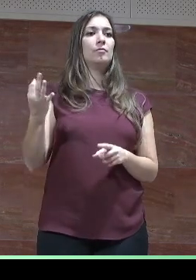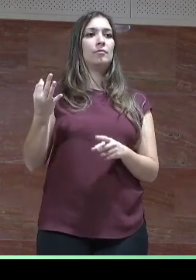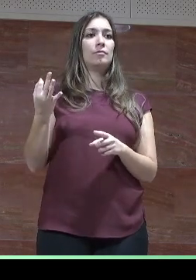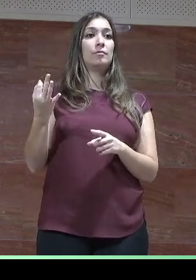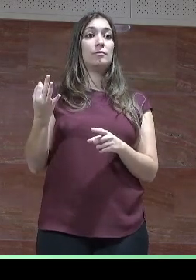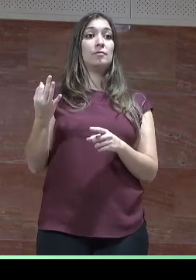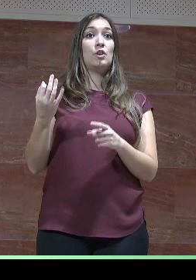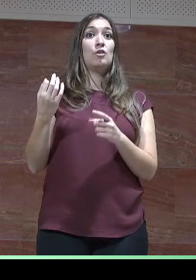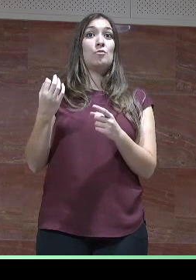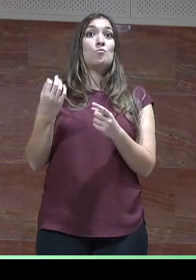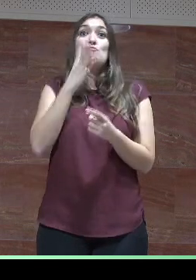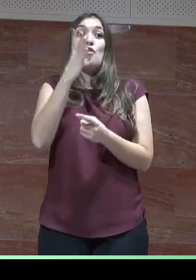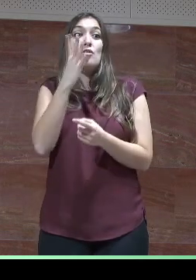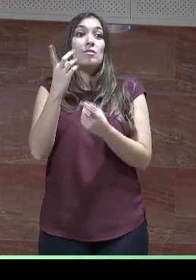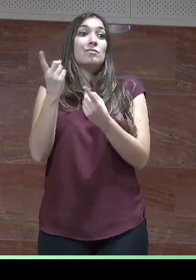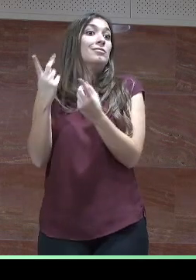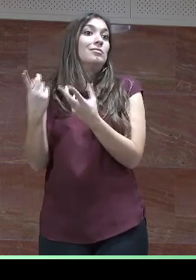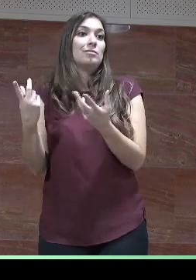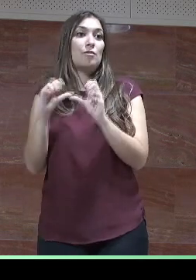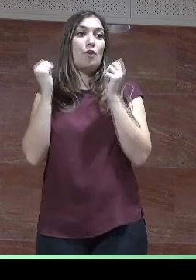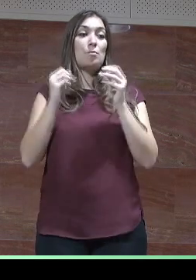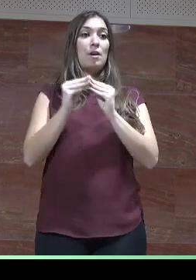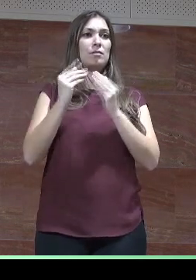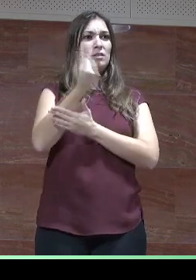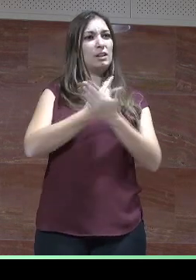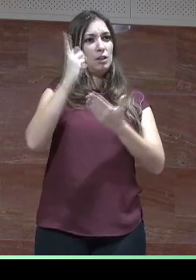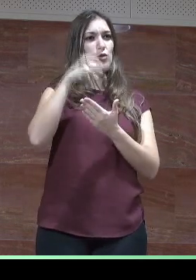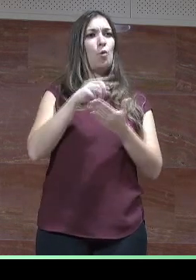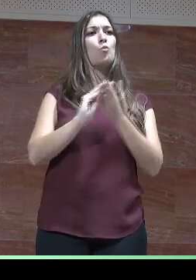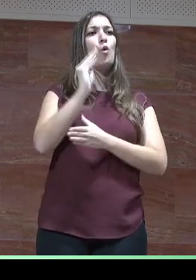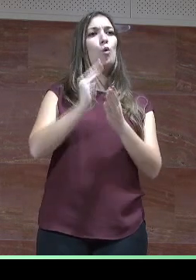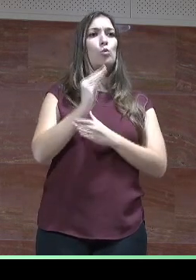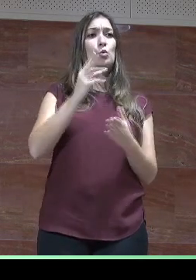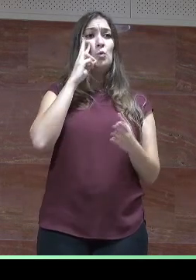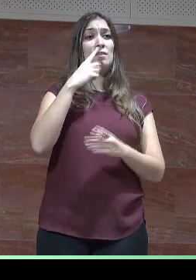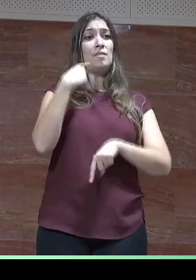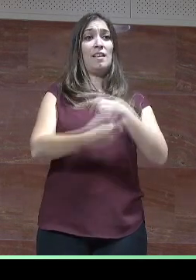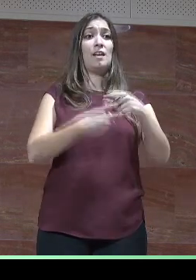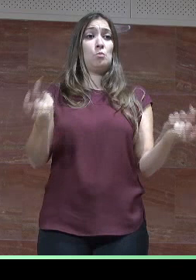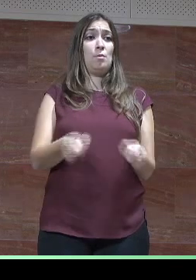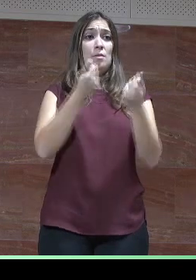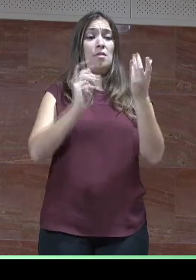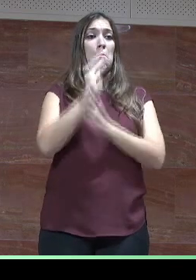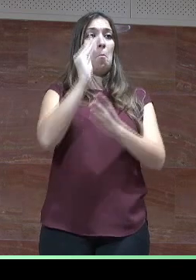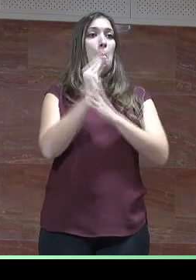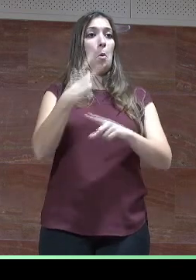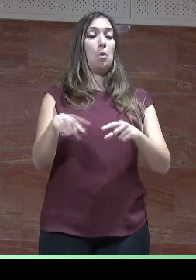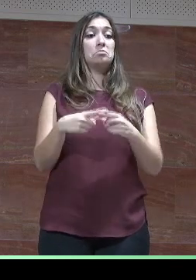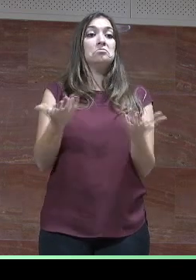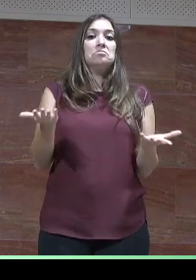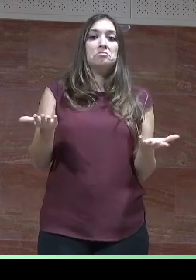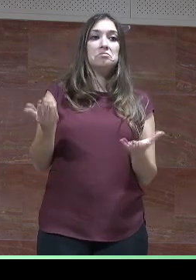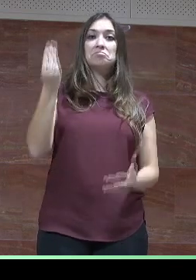y para qué. Es decir, que diseñan cantidad de productos, los vemos cada día en la publicidad, pero